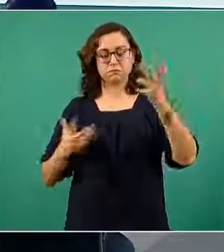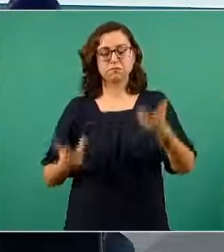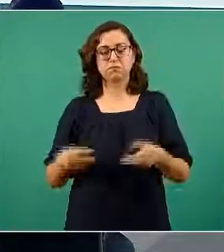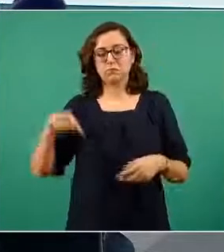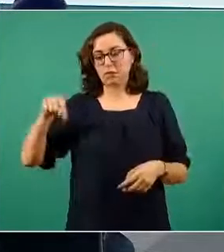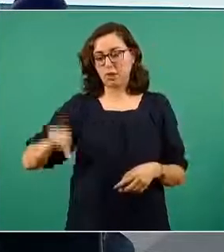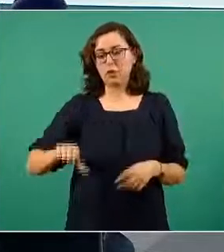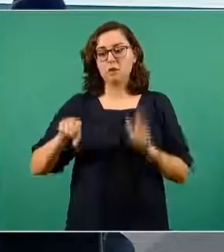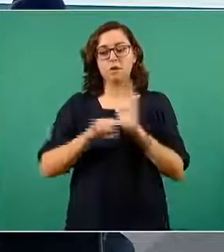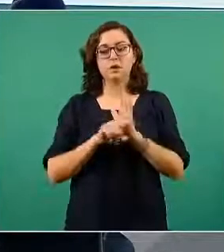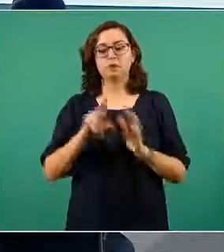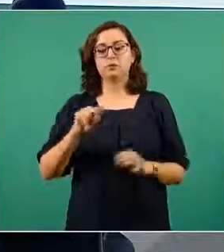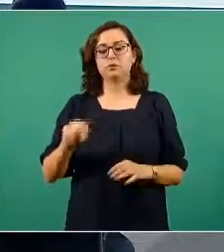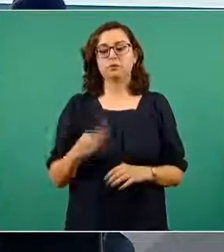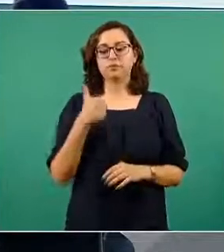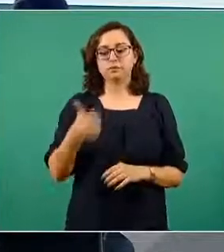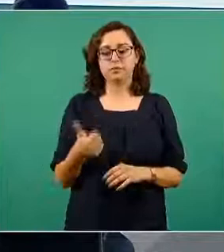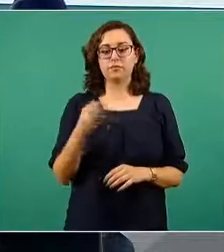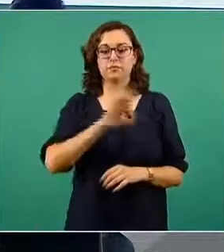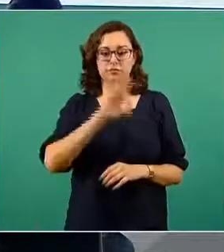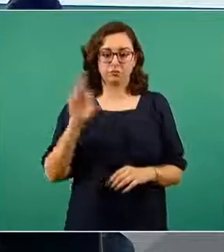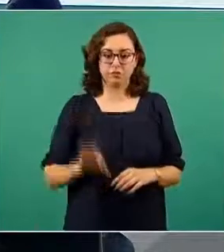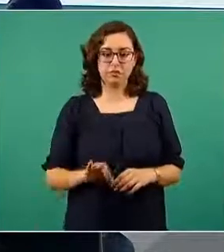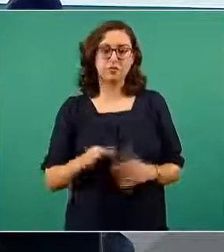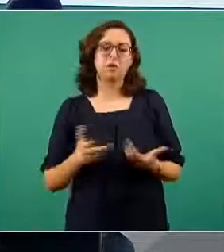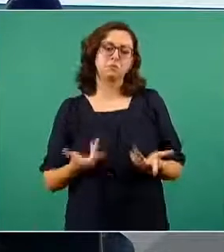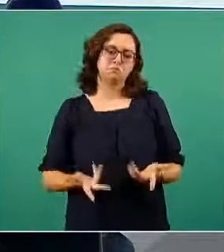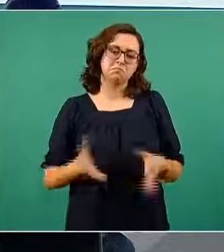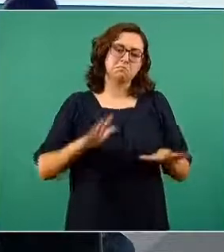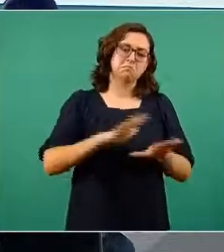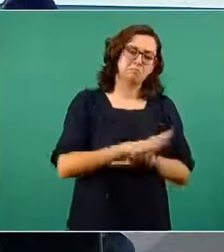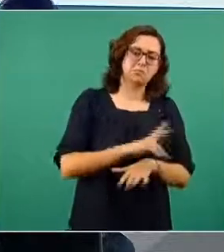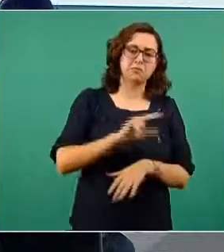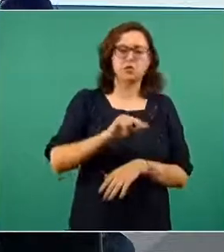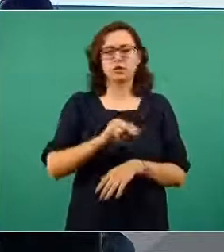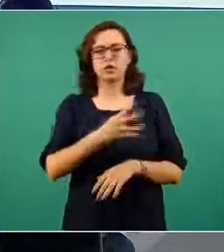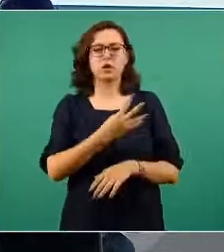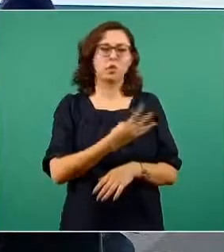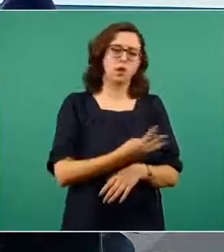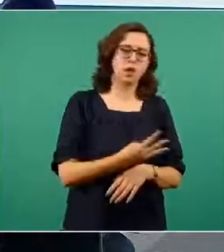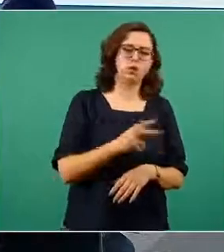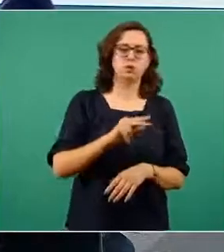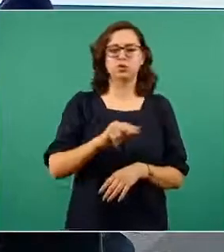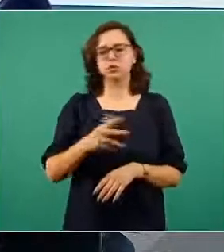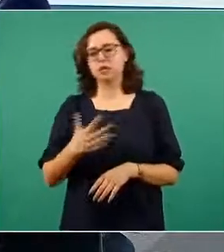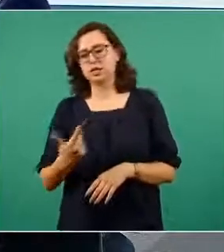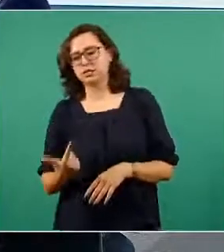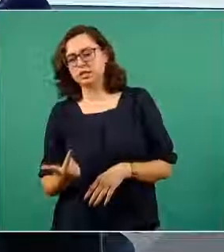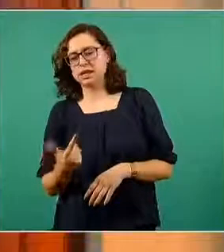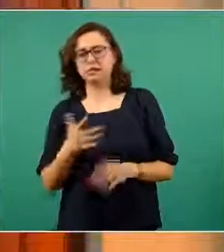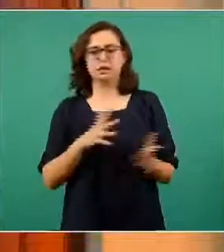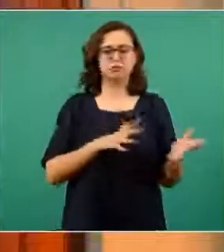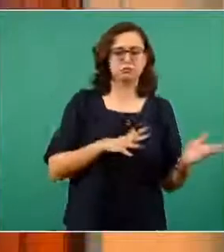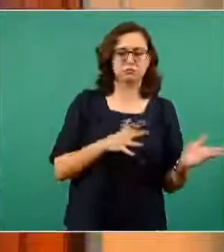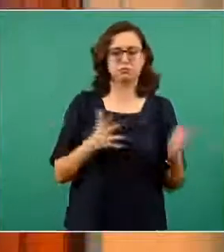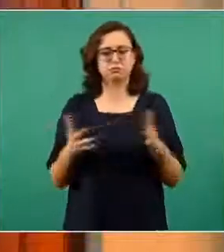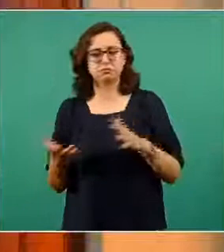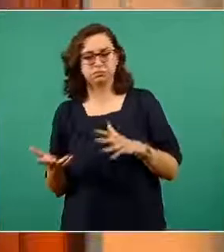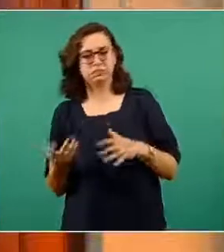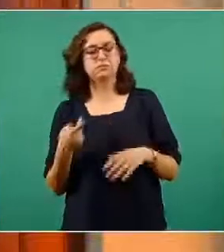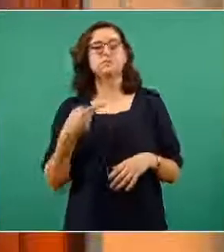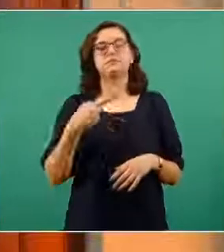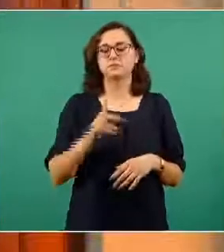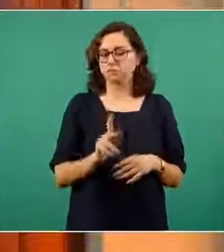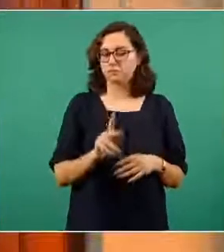menos 86%, aunque sabemos que ha estado fluctuando entre un menos 84, un menos 87, pero se ha mantenido,